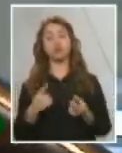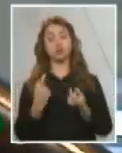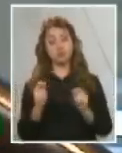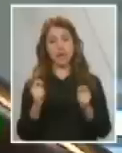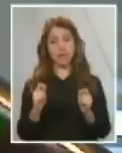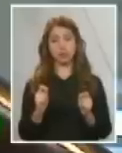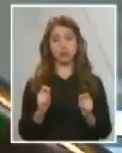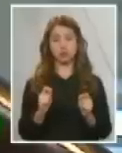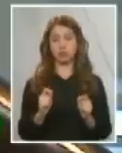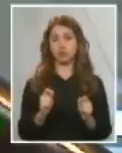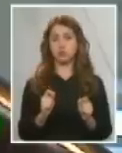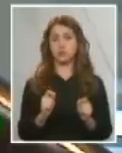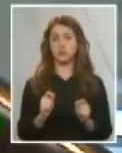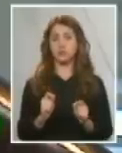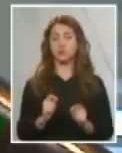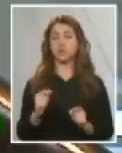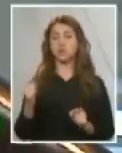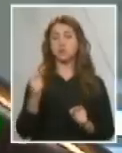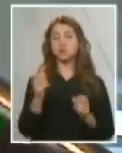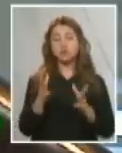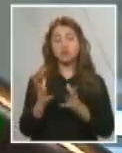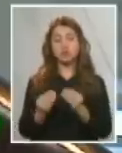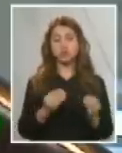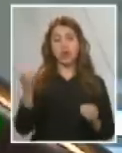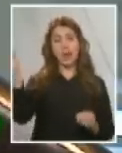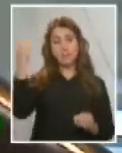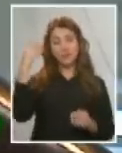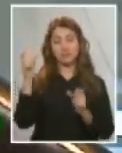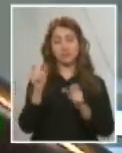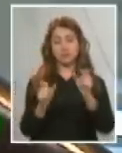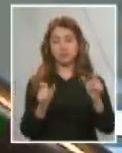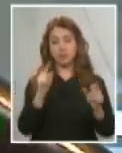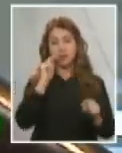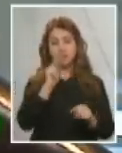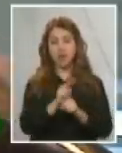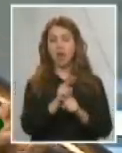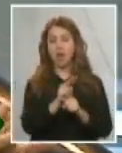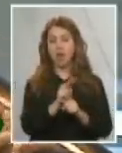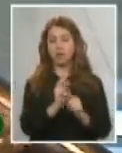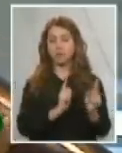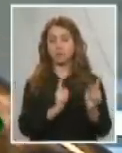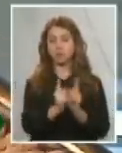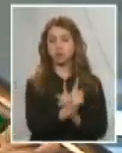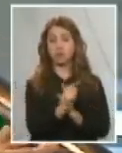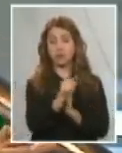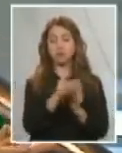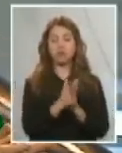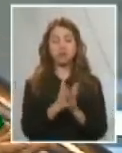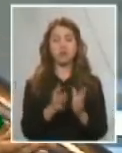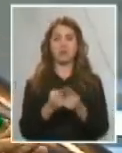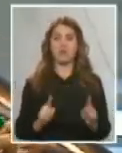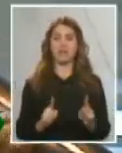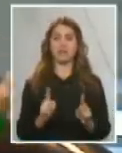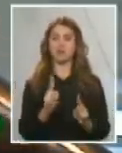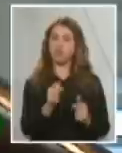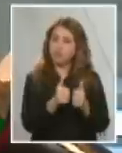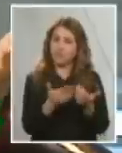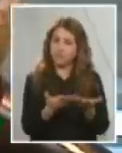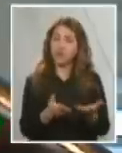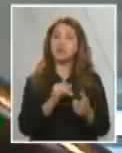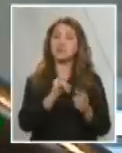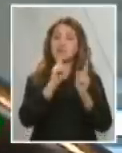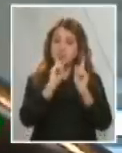creo que uno aprende mucho de sus pacientes, y la verdad es que cuando son demasiado diferentes tampoco está bien. O sea,